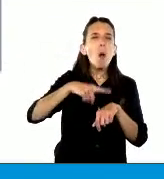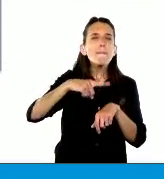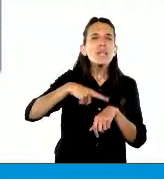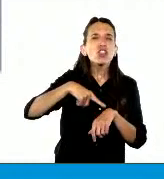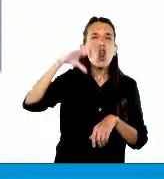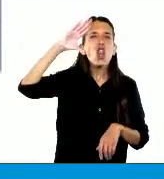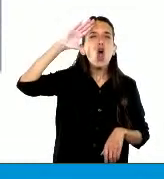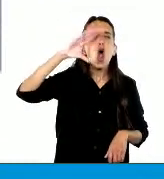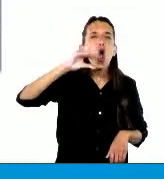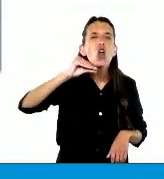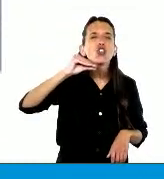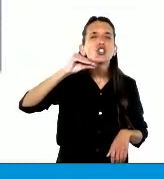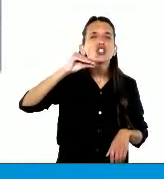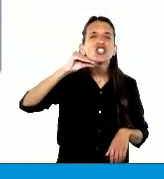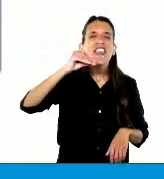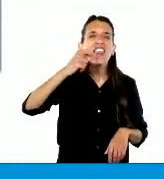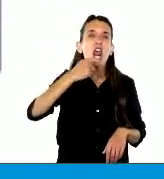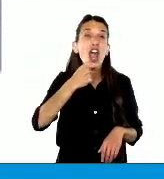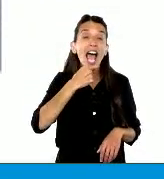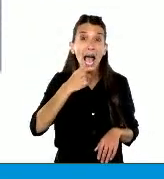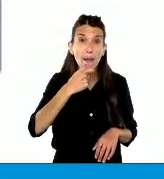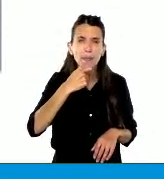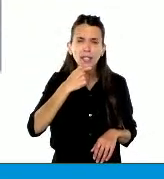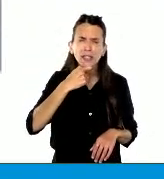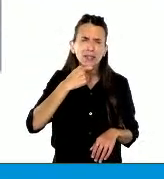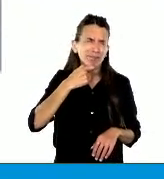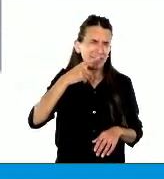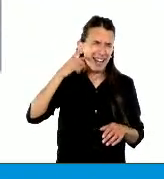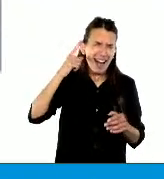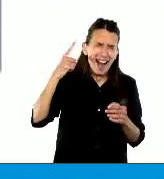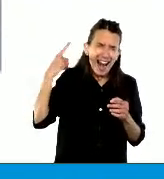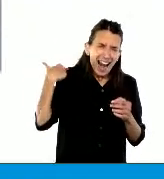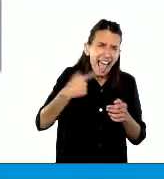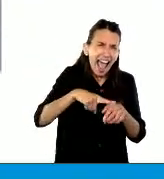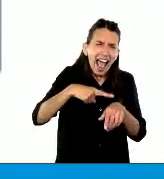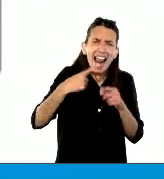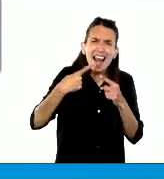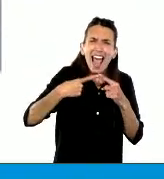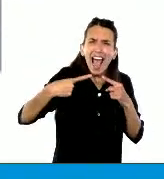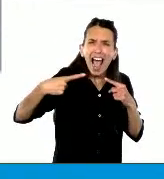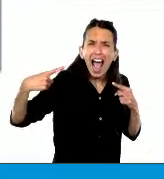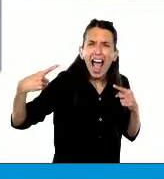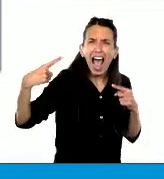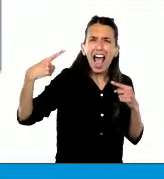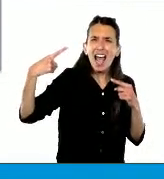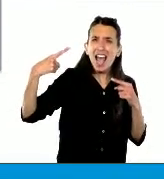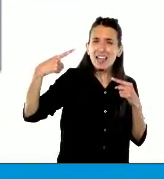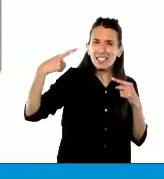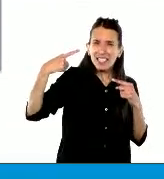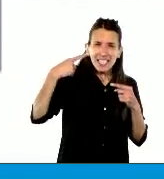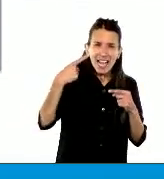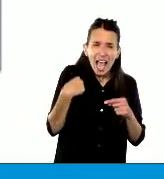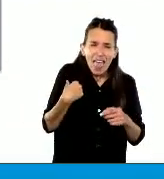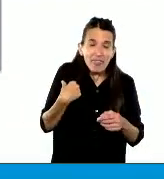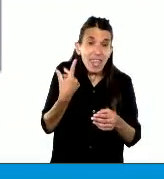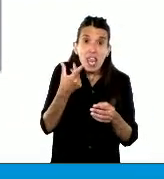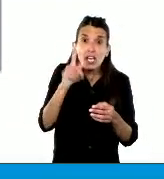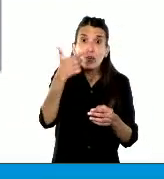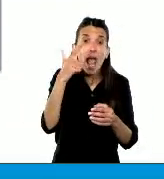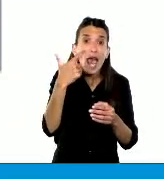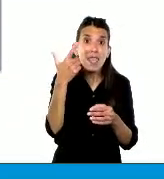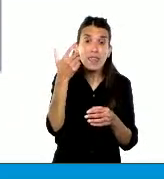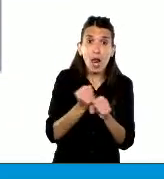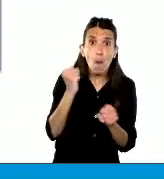larga que padecimos con hambre, con exclusión, con desempleo, fue hace 45 años. Y